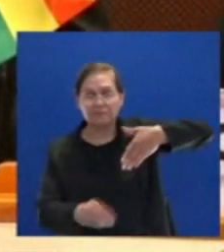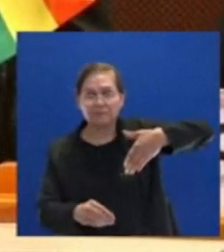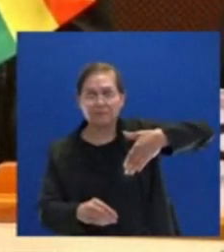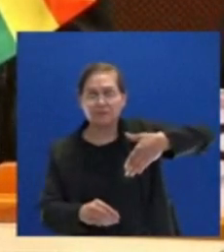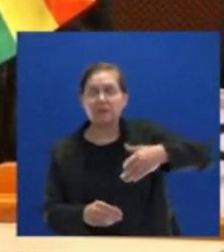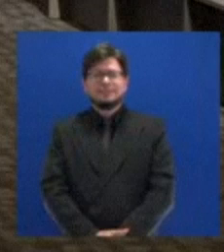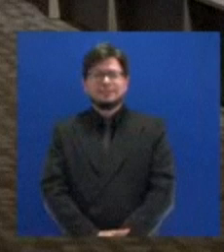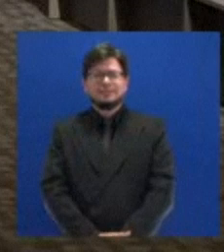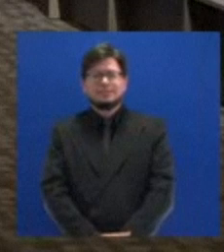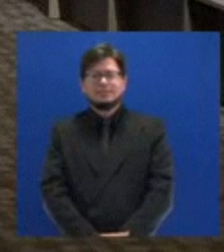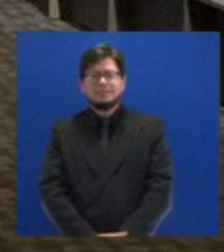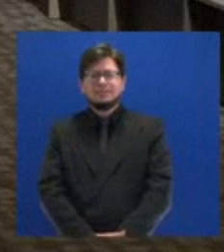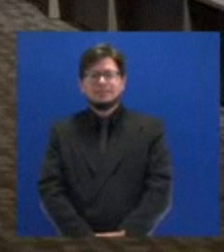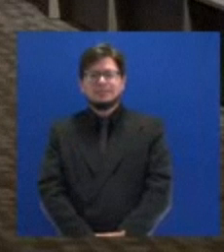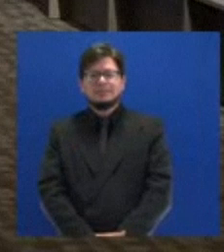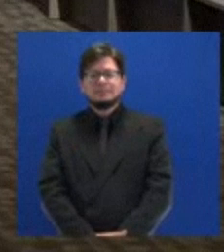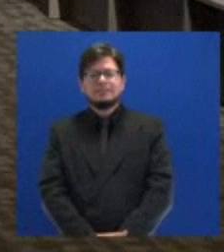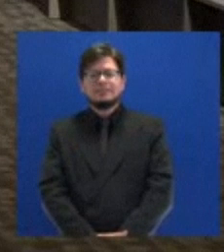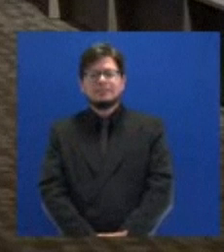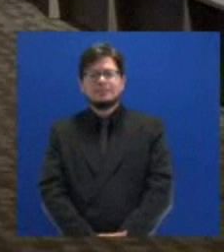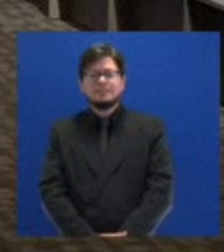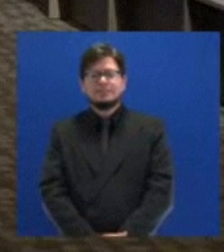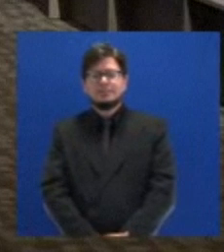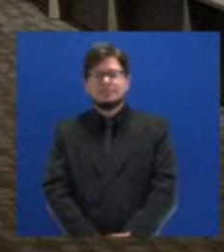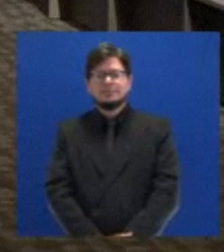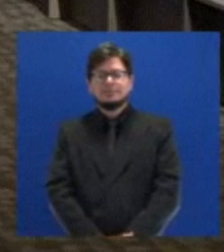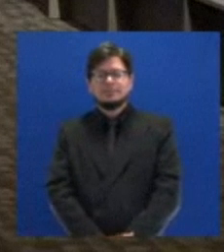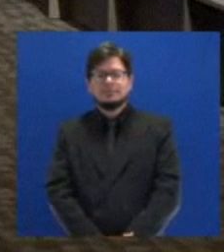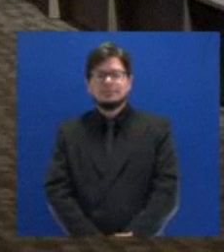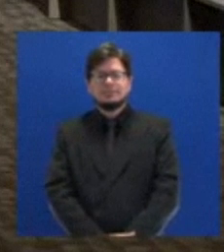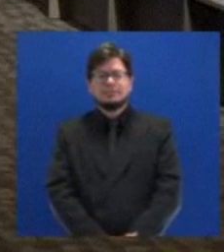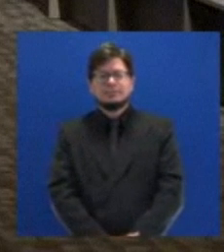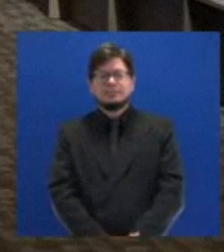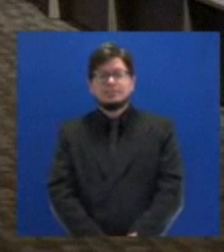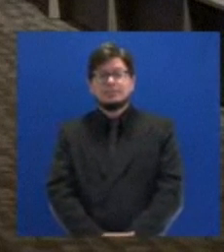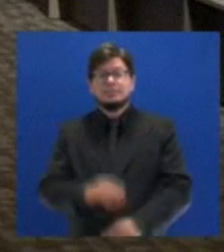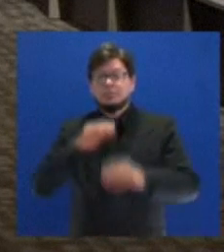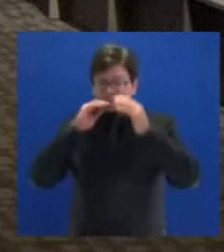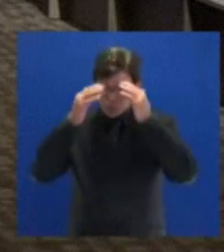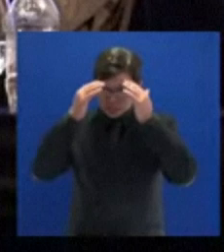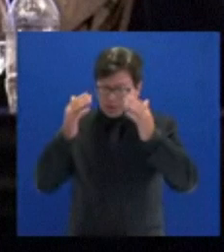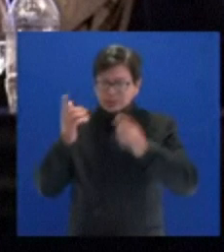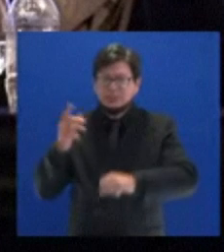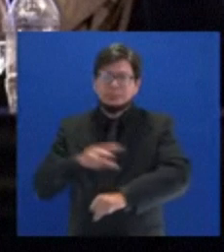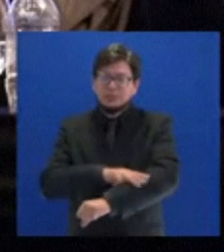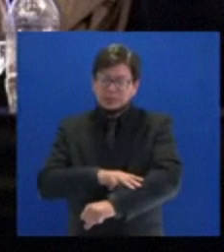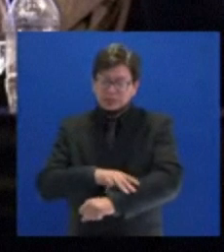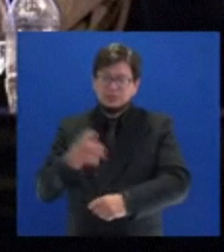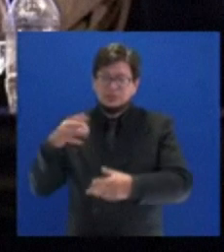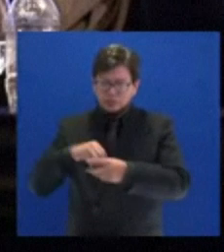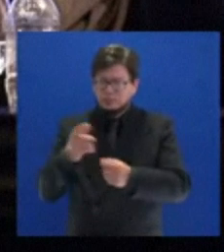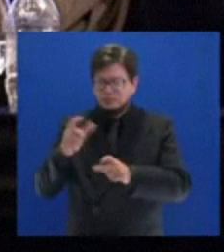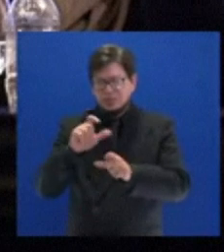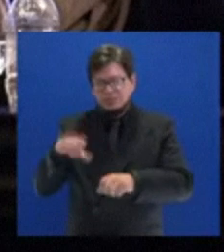COVID-19. Según indicó la Cancillería paraguaya, el bloque rechazó dar la palabra durante la cumbre al mandatario de Ucrania debido a que no